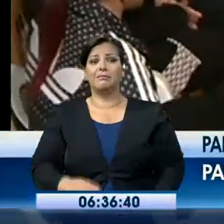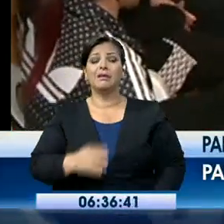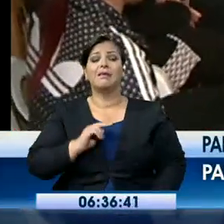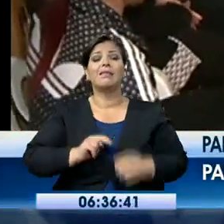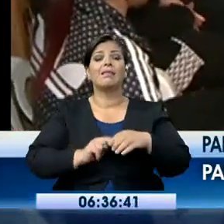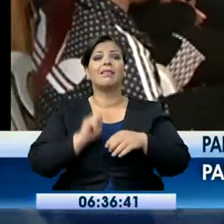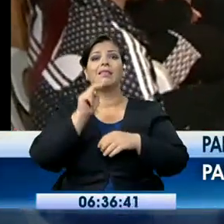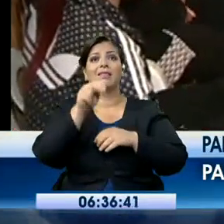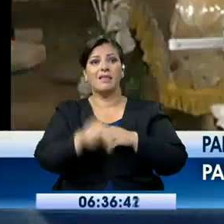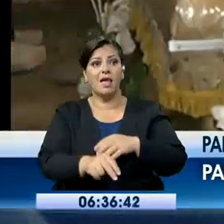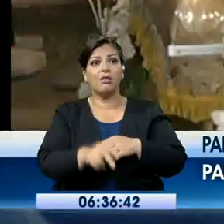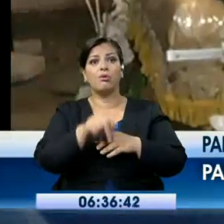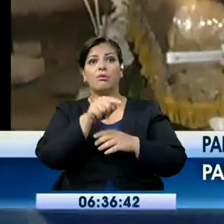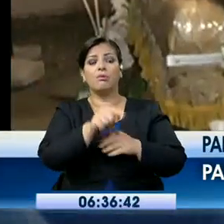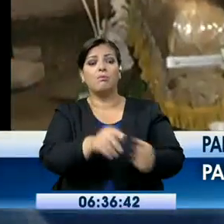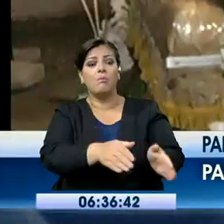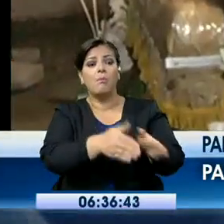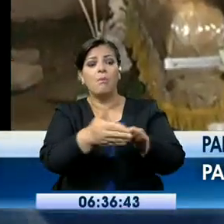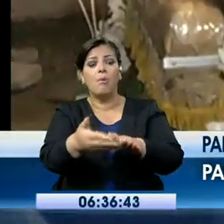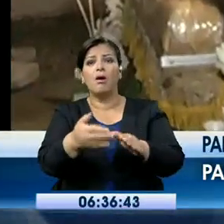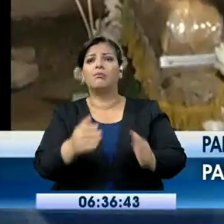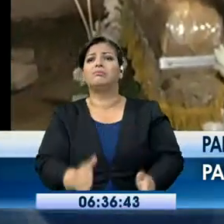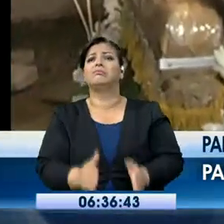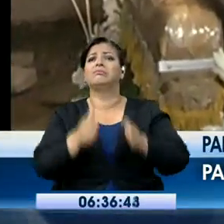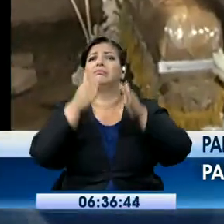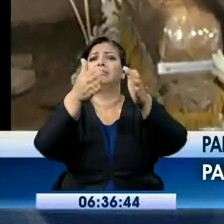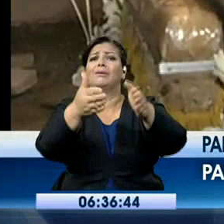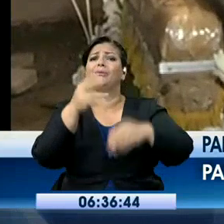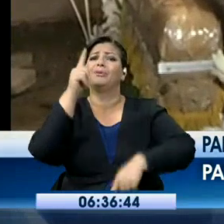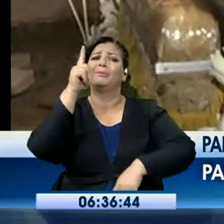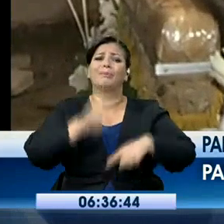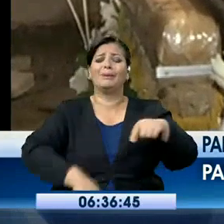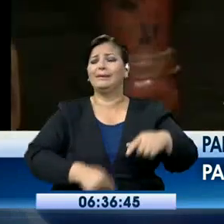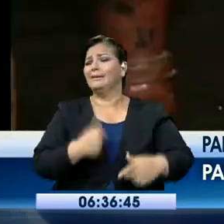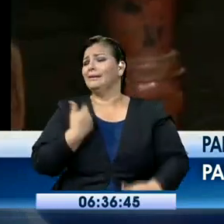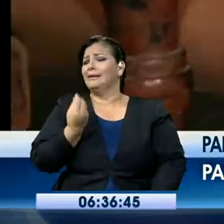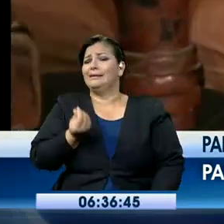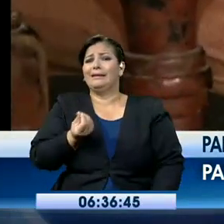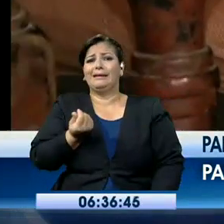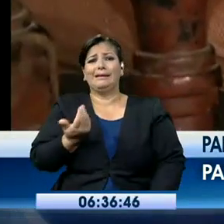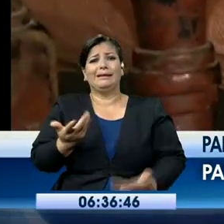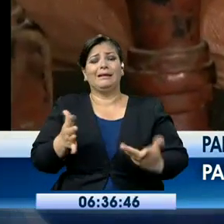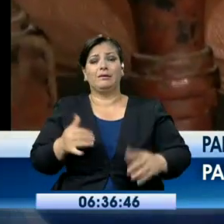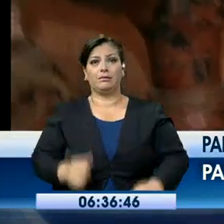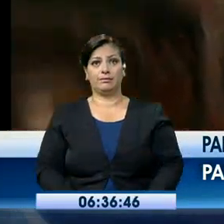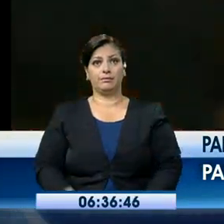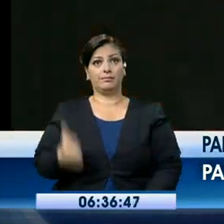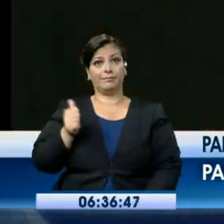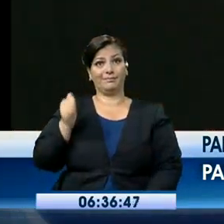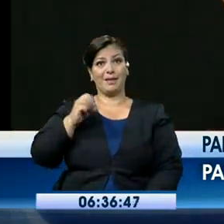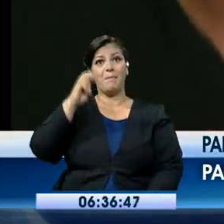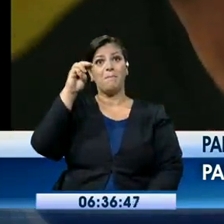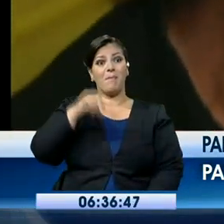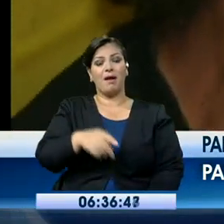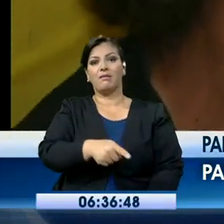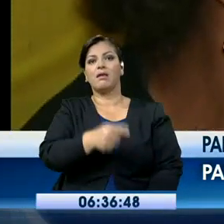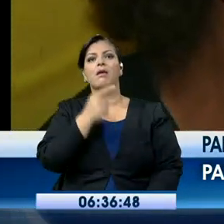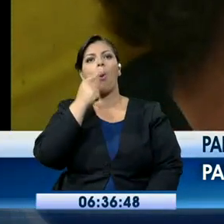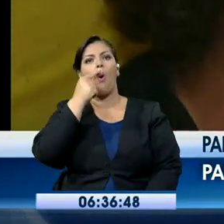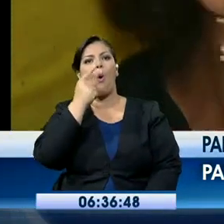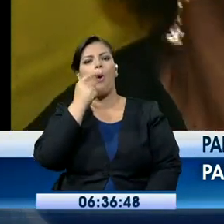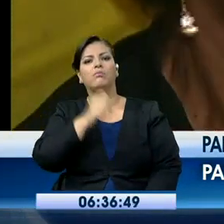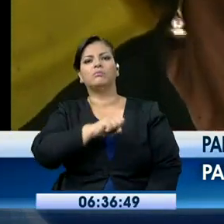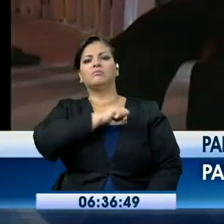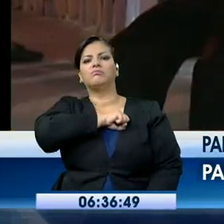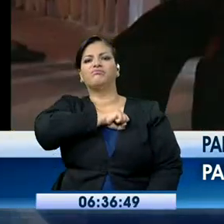nietos, quien era huérfano de padres y falleció el pasado martes a causa de un paro cardíaco. Los restos del occiso están siendo